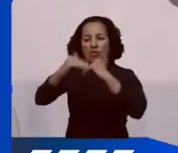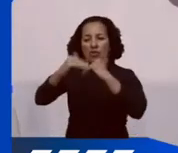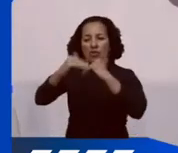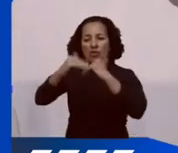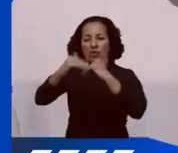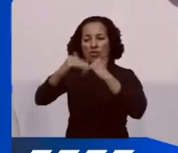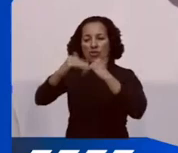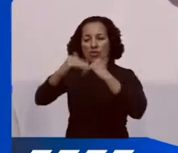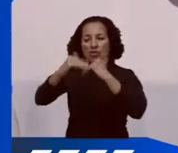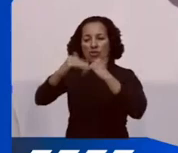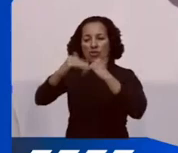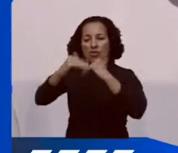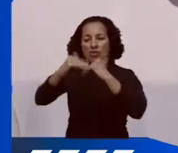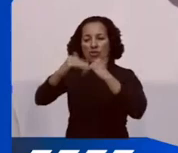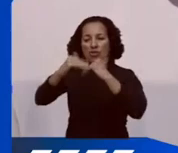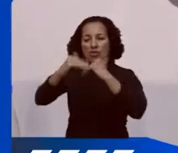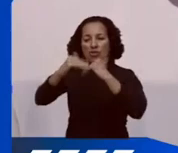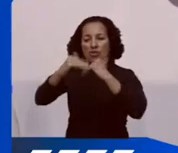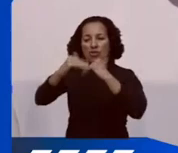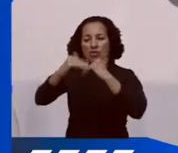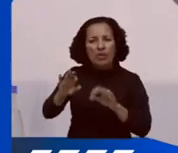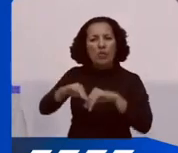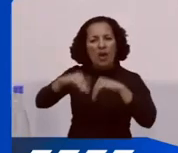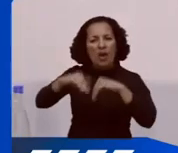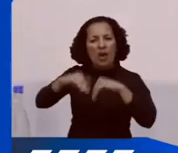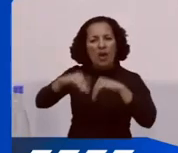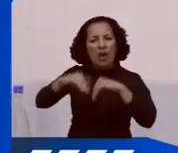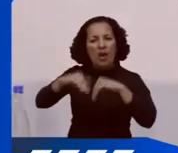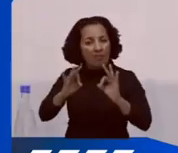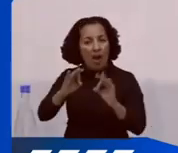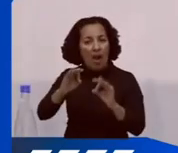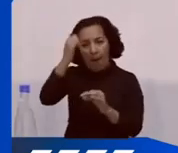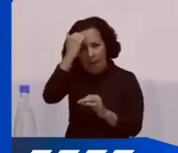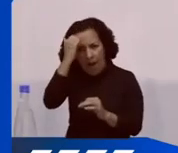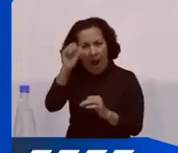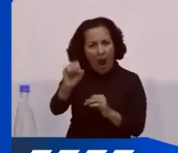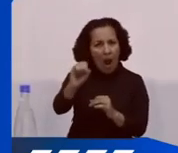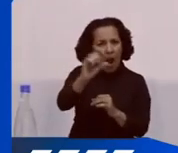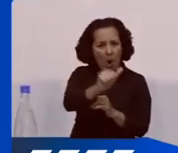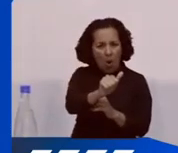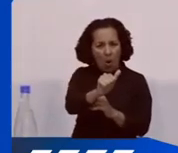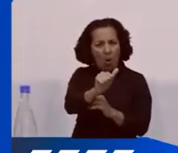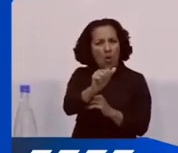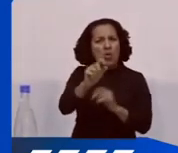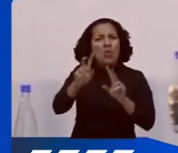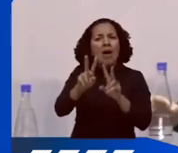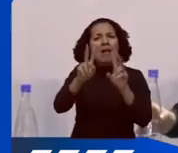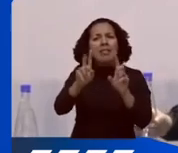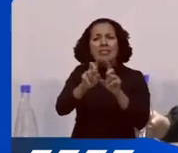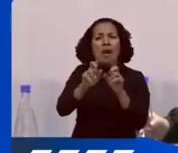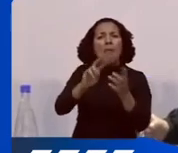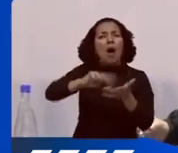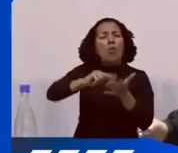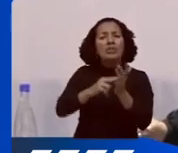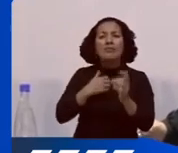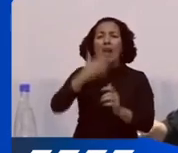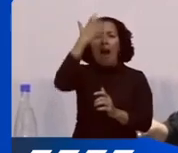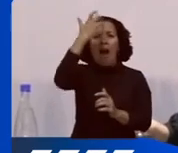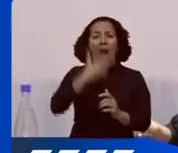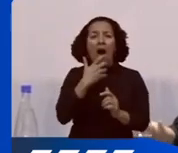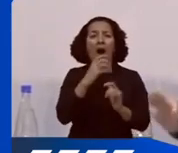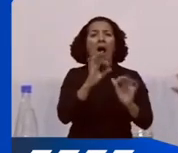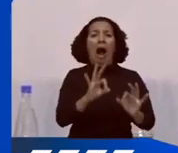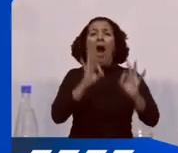La educación de calidad, maestros y maestras, no se circunscribe a los resultados de una prueba estandarizada.